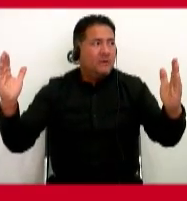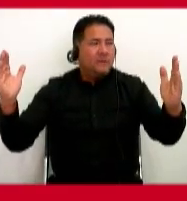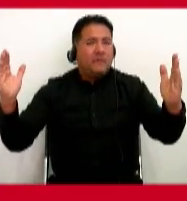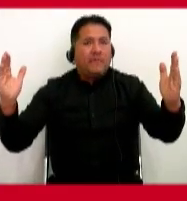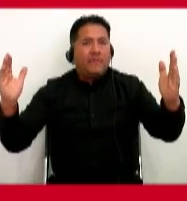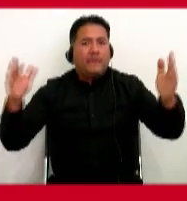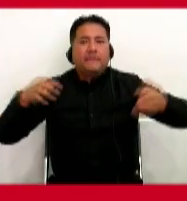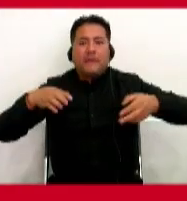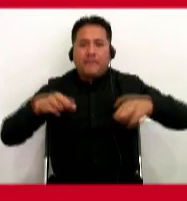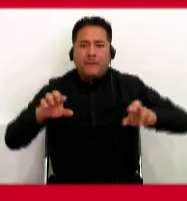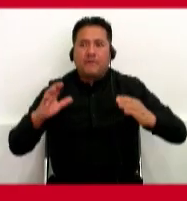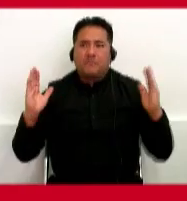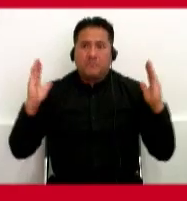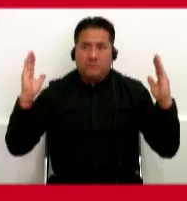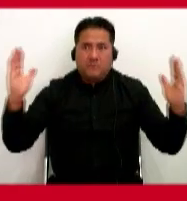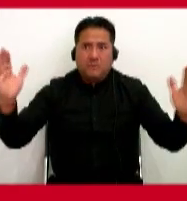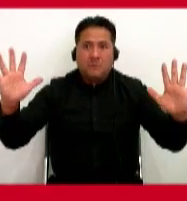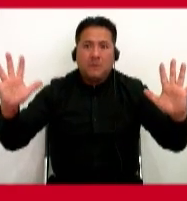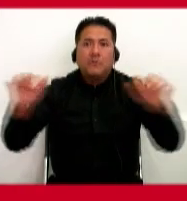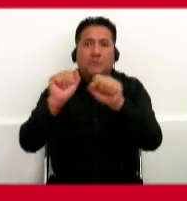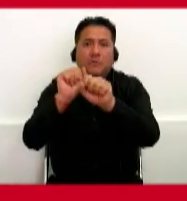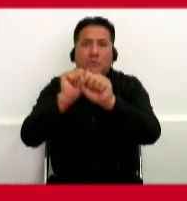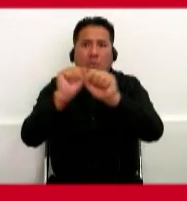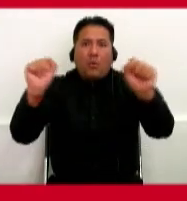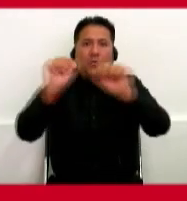permitió explotar el resto de las cámaras.